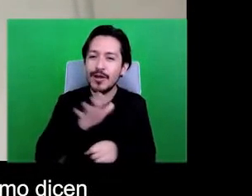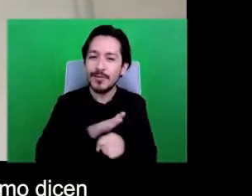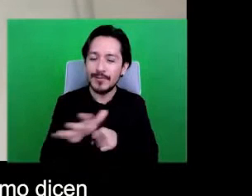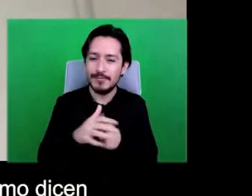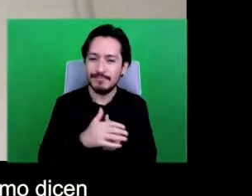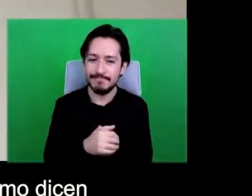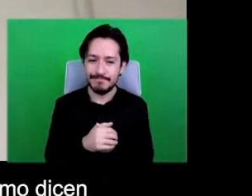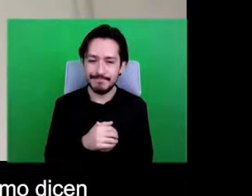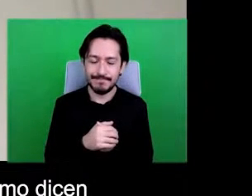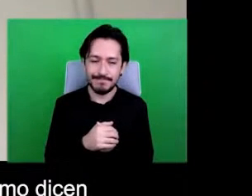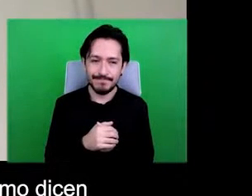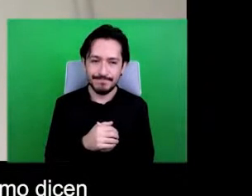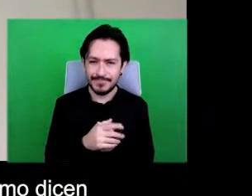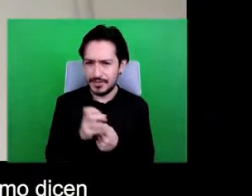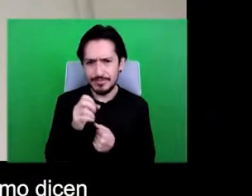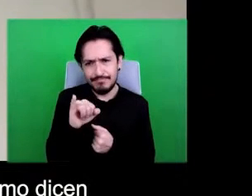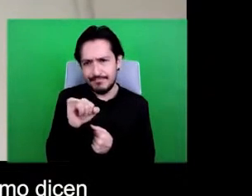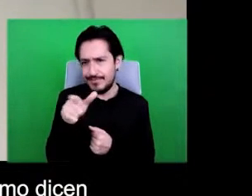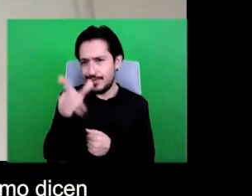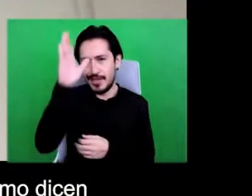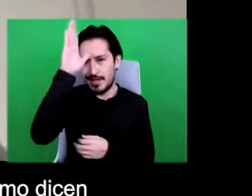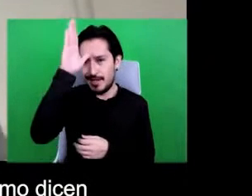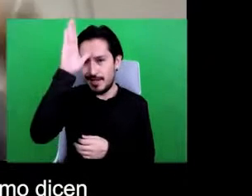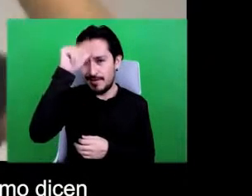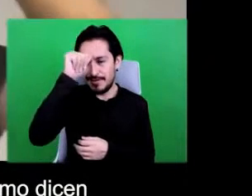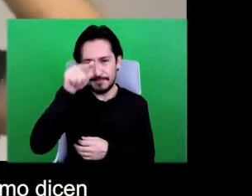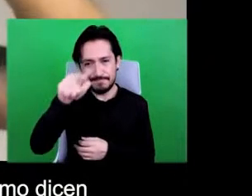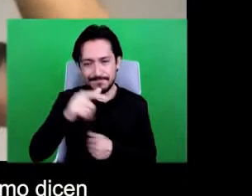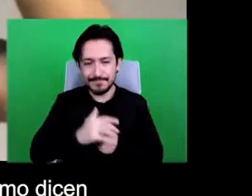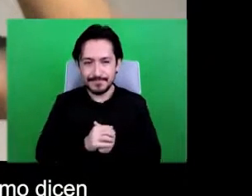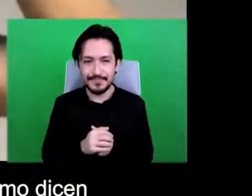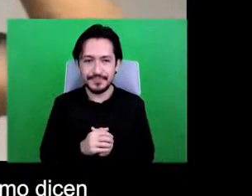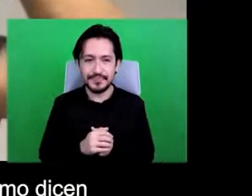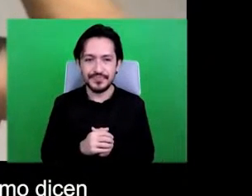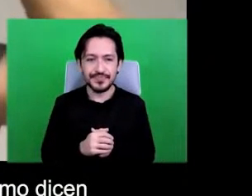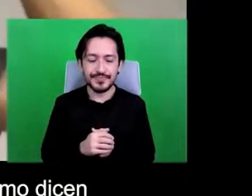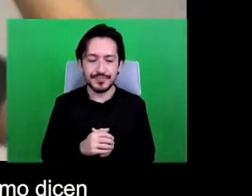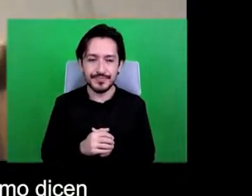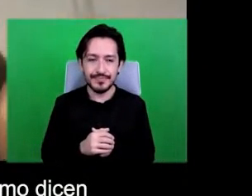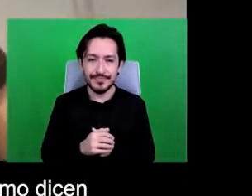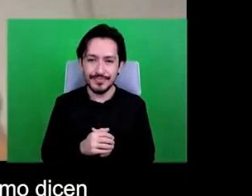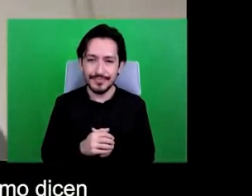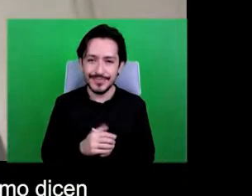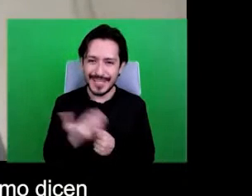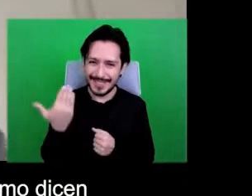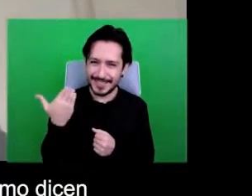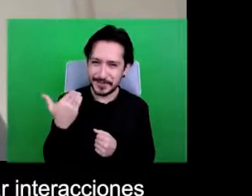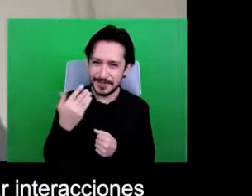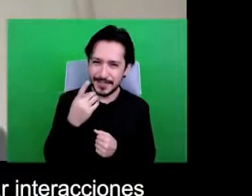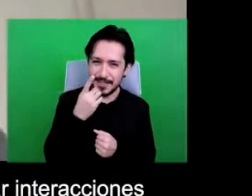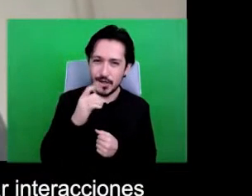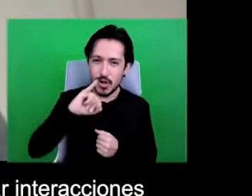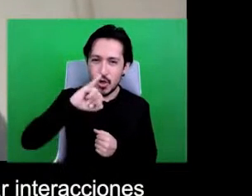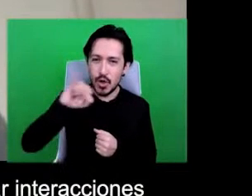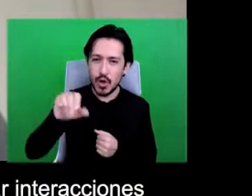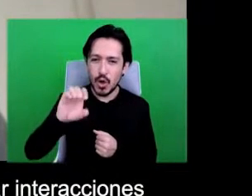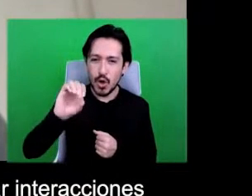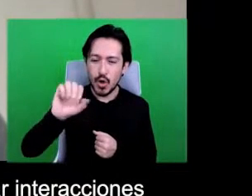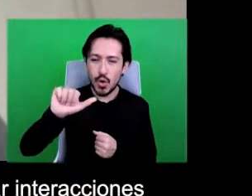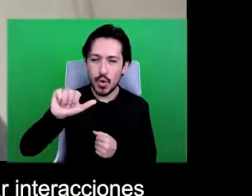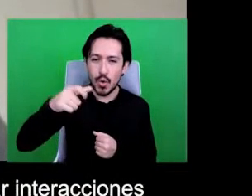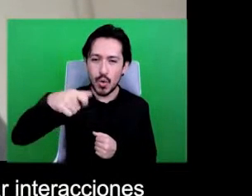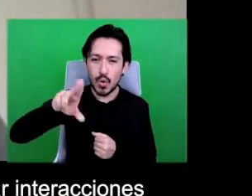que totalmente concuerdo. Y como dice al final de cuentas Joaquín y tú, que mencionan la plataforma Miro, pues es en estos